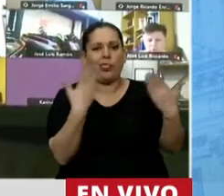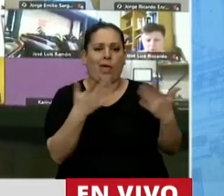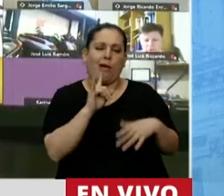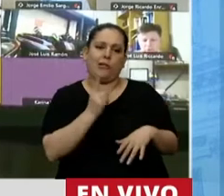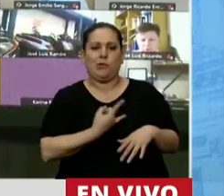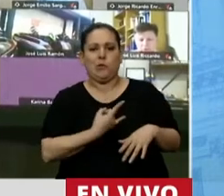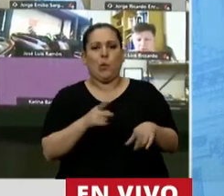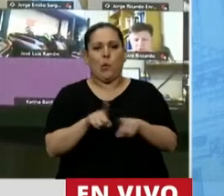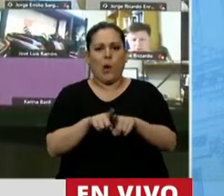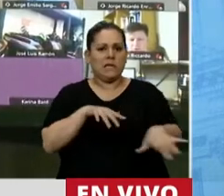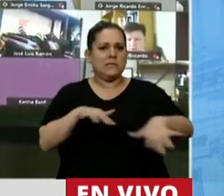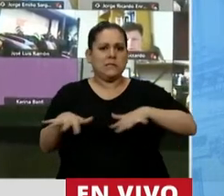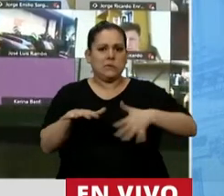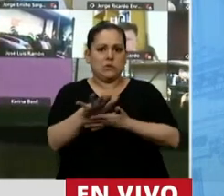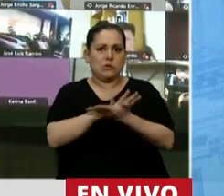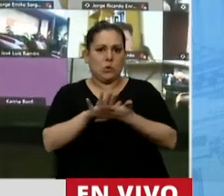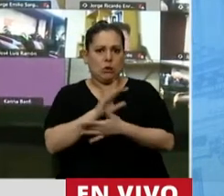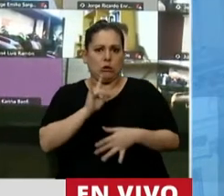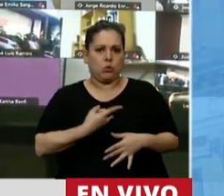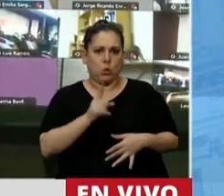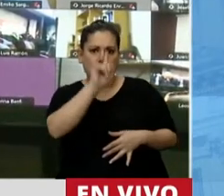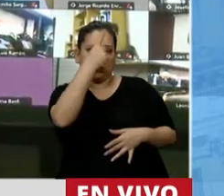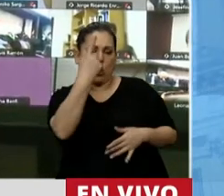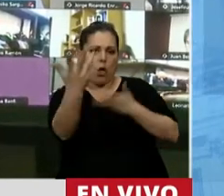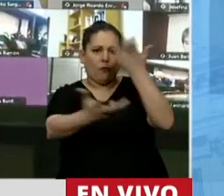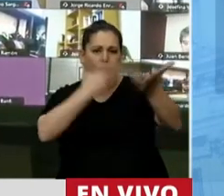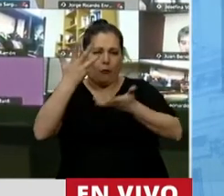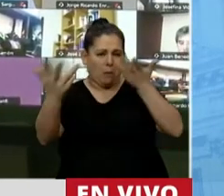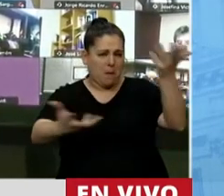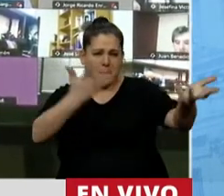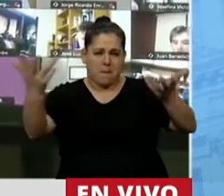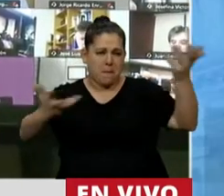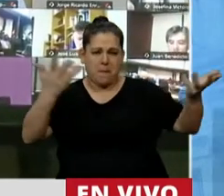una situación tan crítica como esa mientras el fuego siga avanzando.